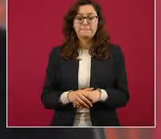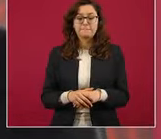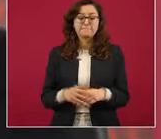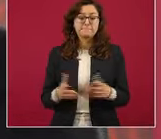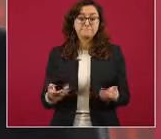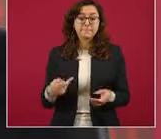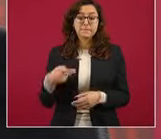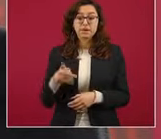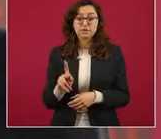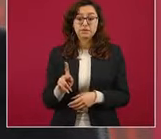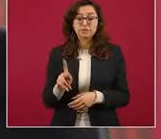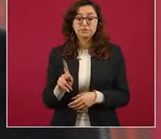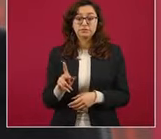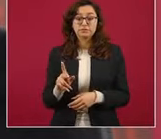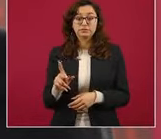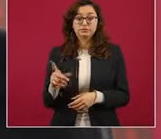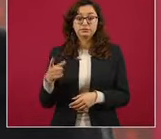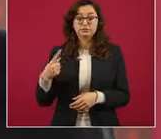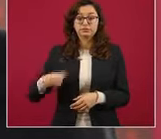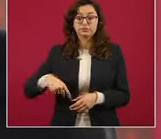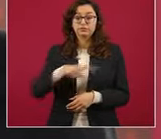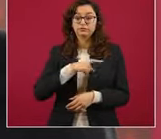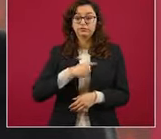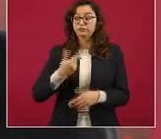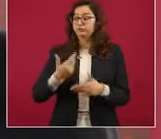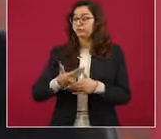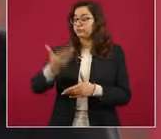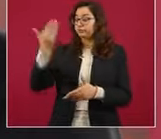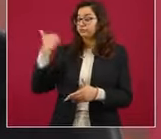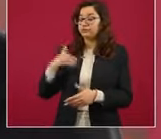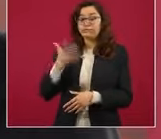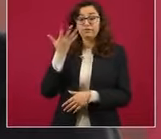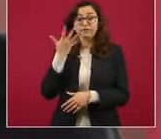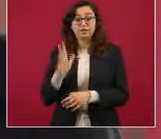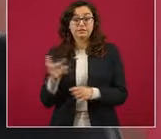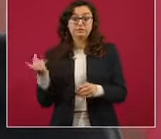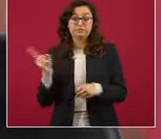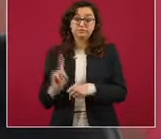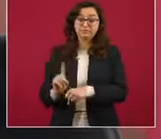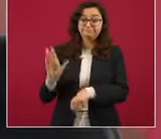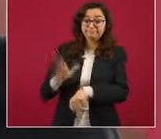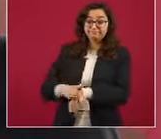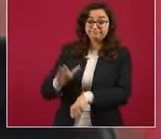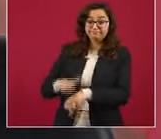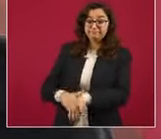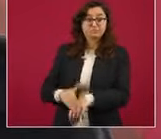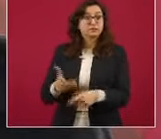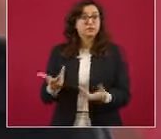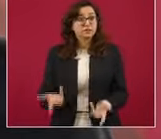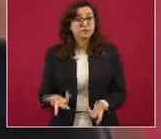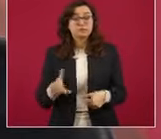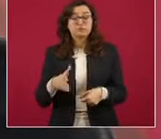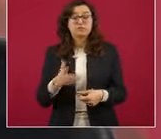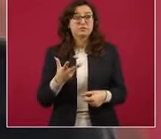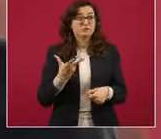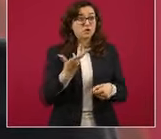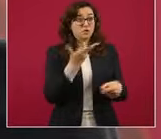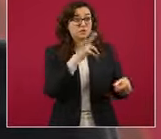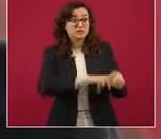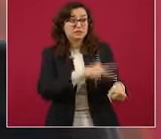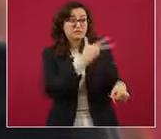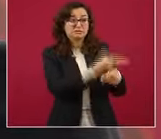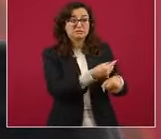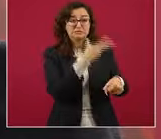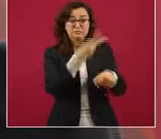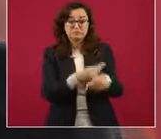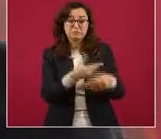desde hace 10 días aumentando la capacidad